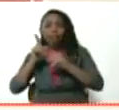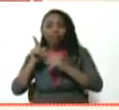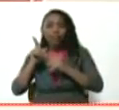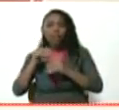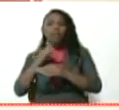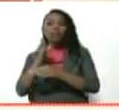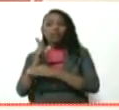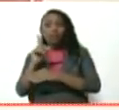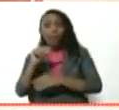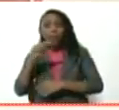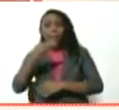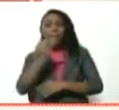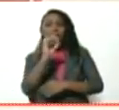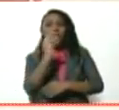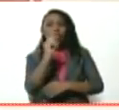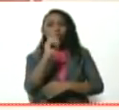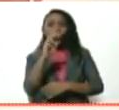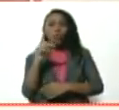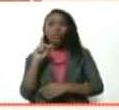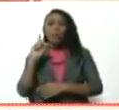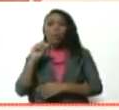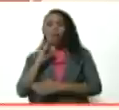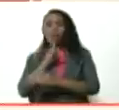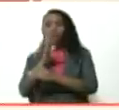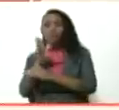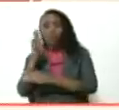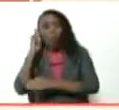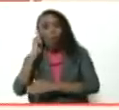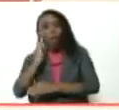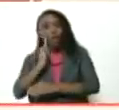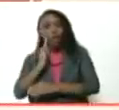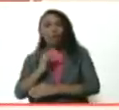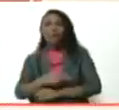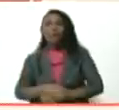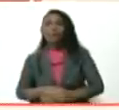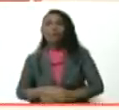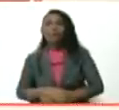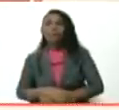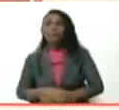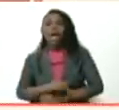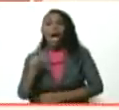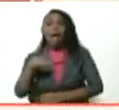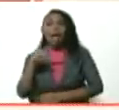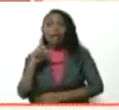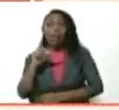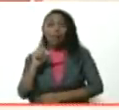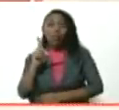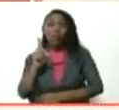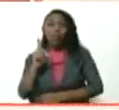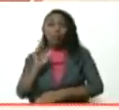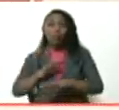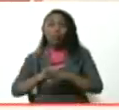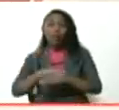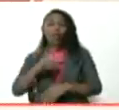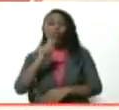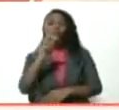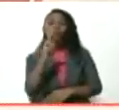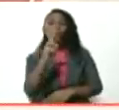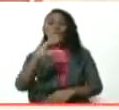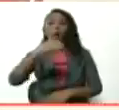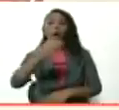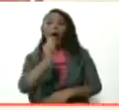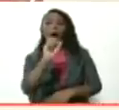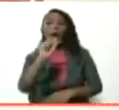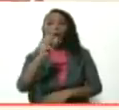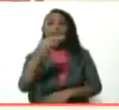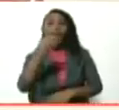También a Bolívar. El de Tucaca, de aquí también hubo uno, un caso en Tucaca. Nosotros no, nunca, nunca nos hemos